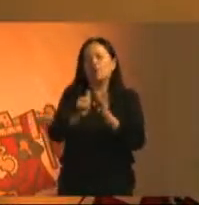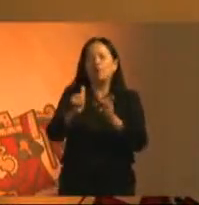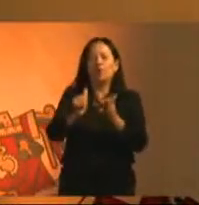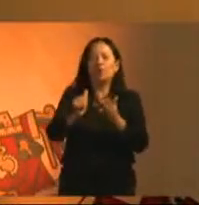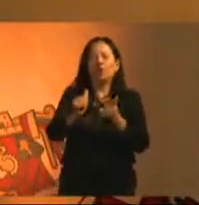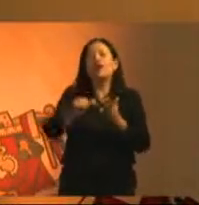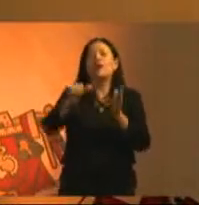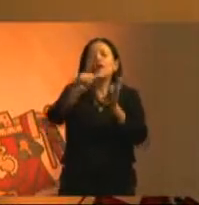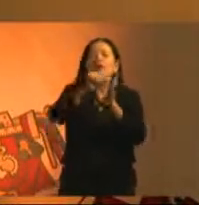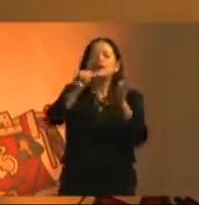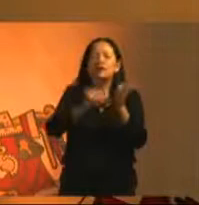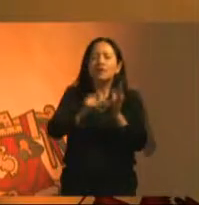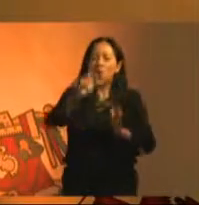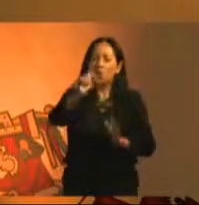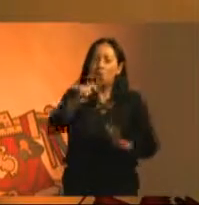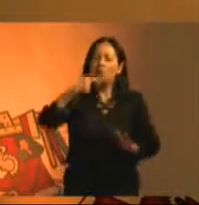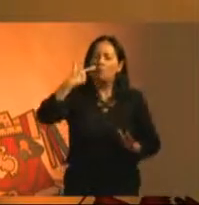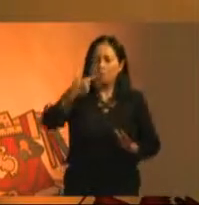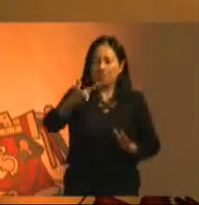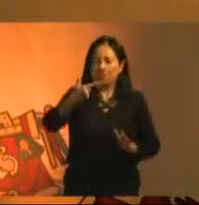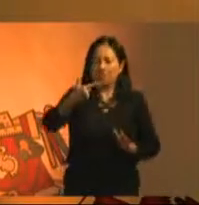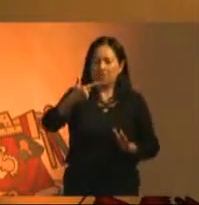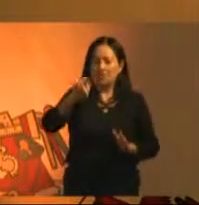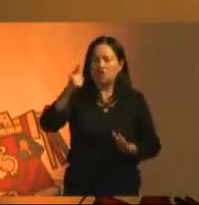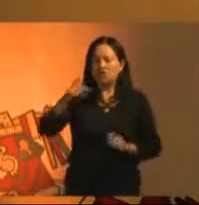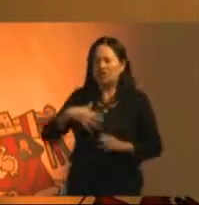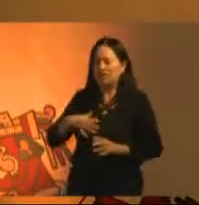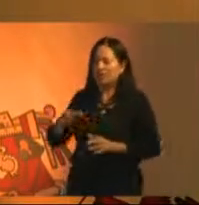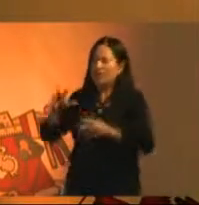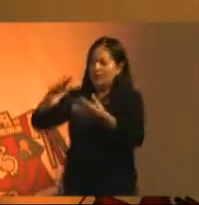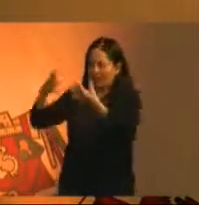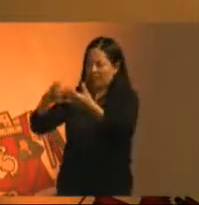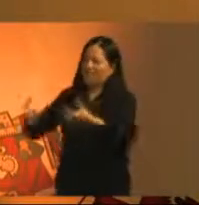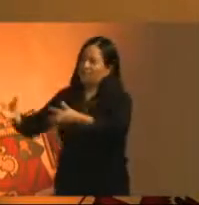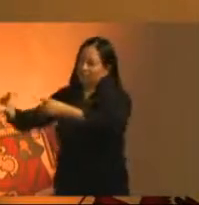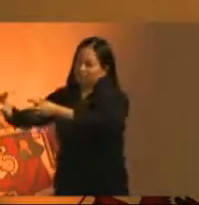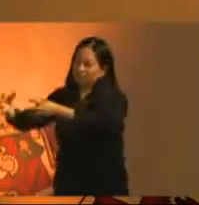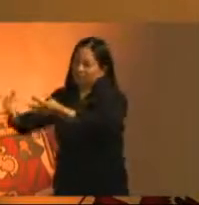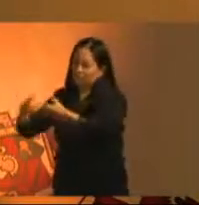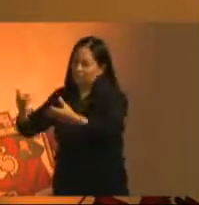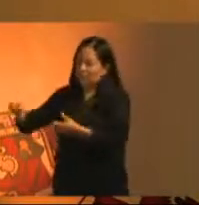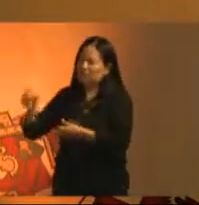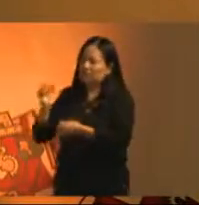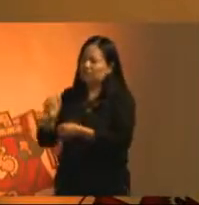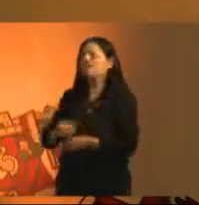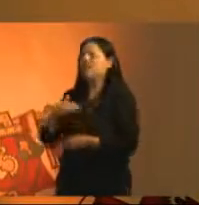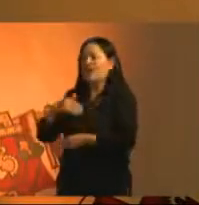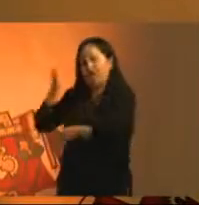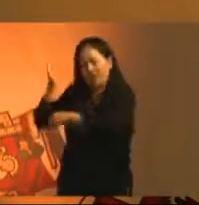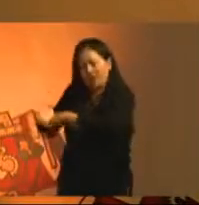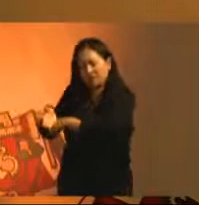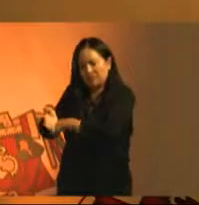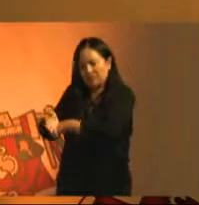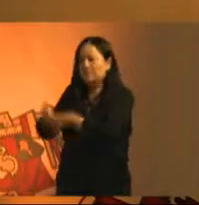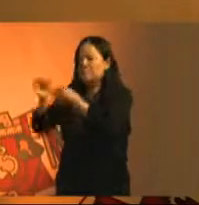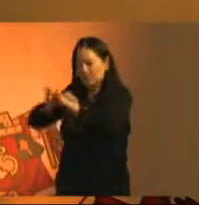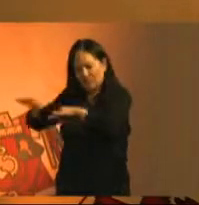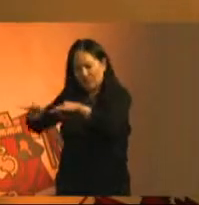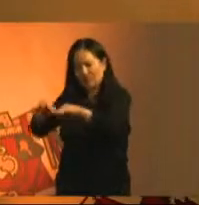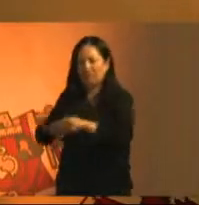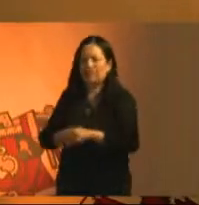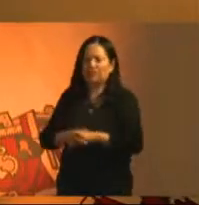tenían que tomar la tierra tomar la tierra como los obreros sabían que para ser real el artículo 123